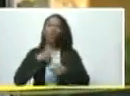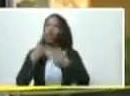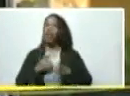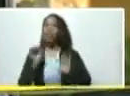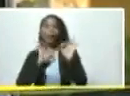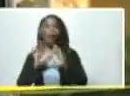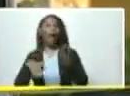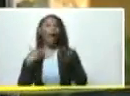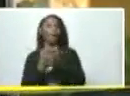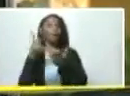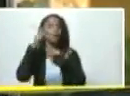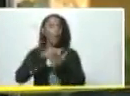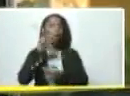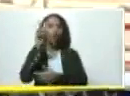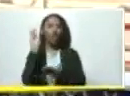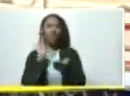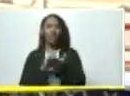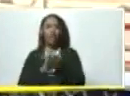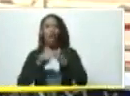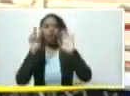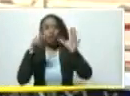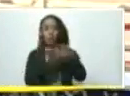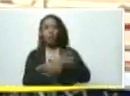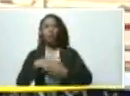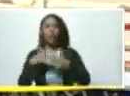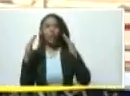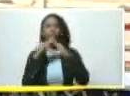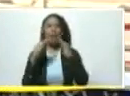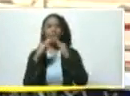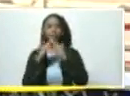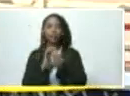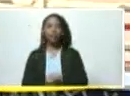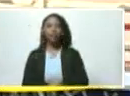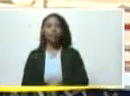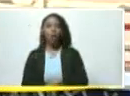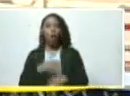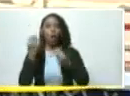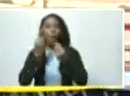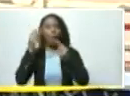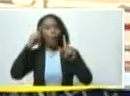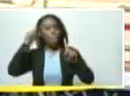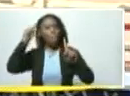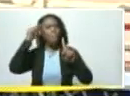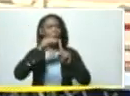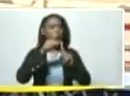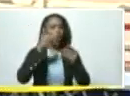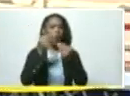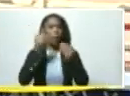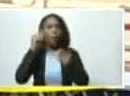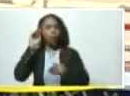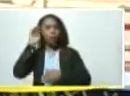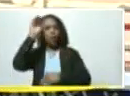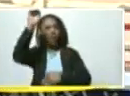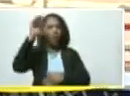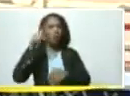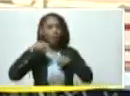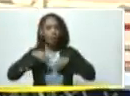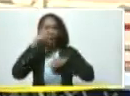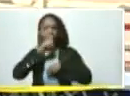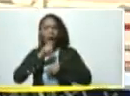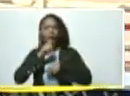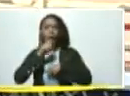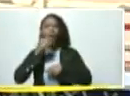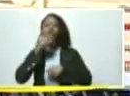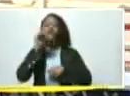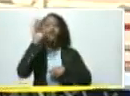que lleguemos dos veces a los 7 millones de hogares como objetivo y como meta de este año y los